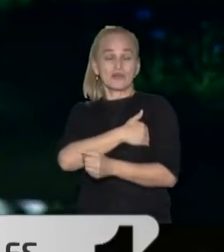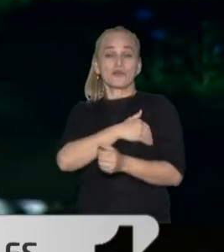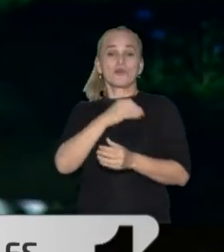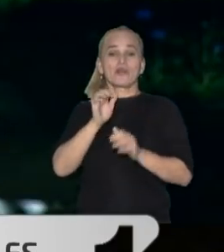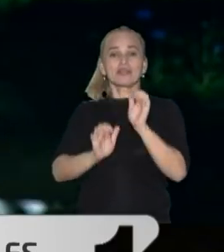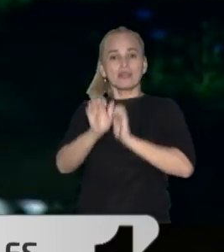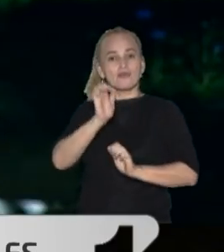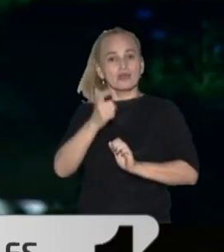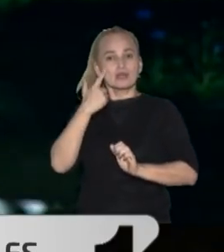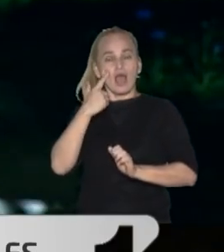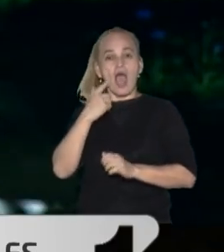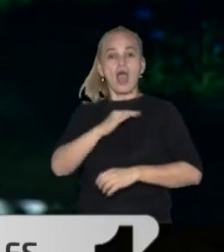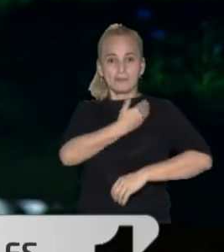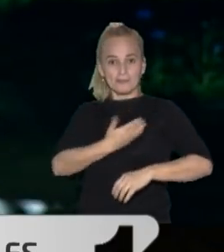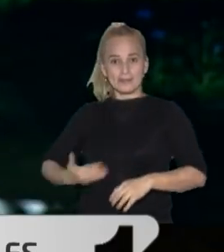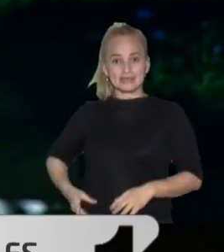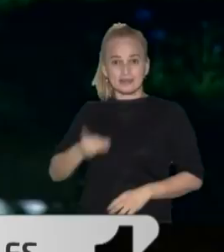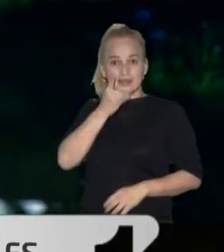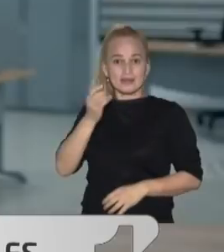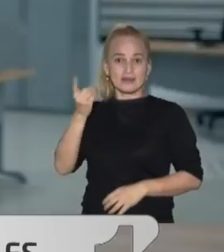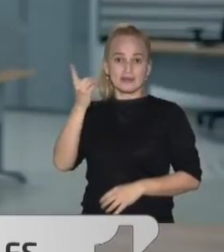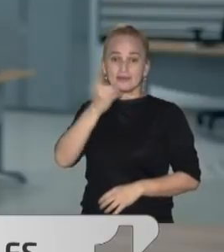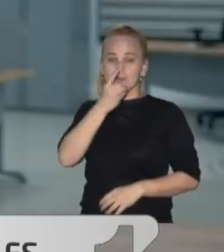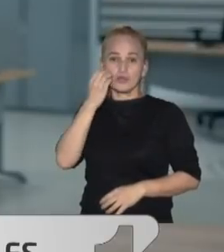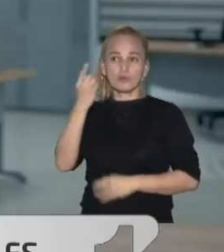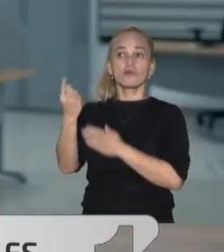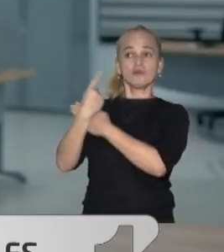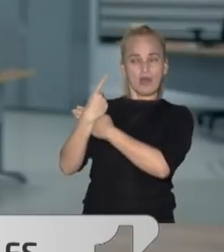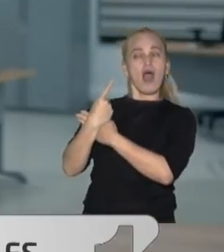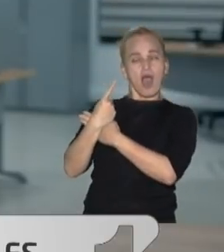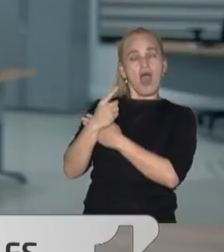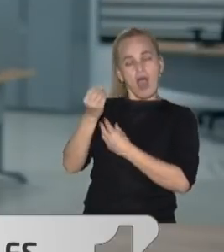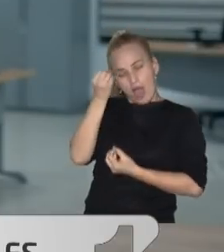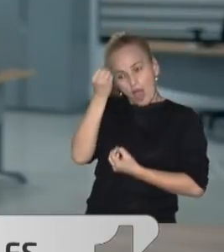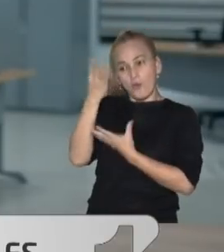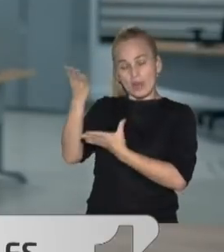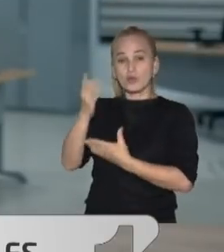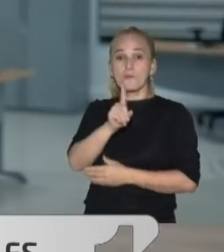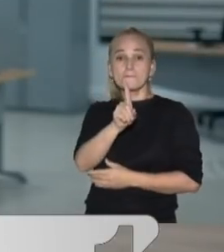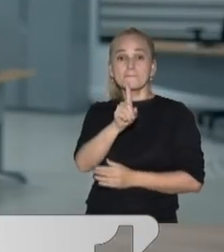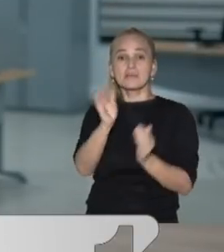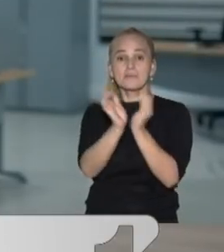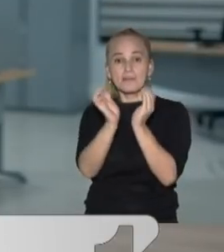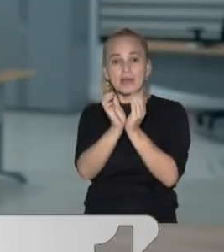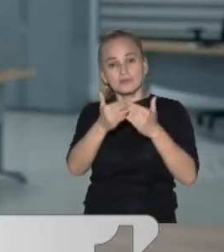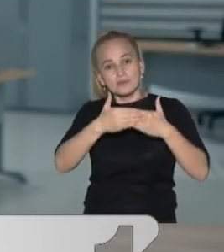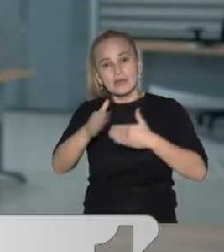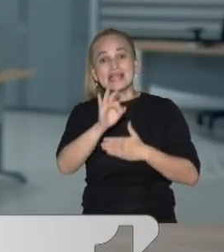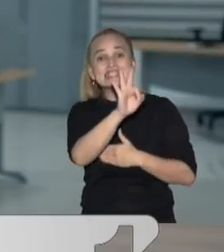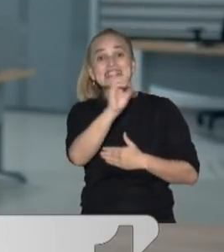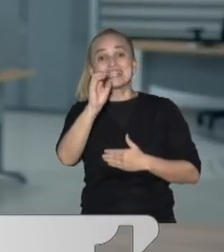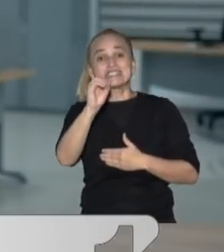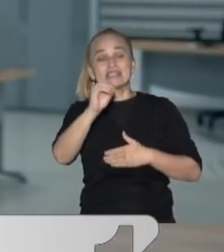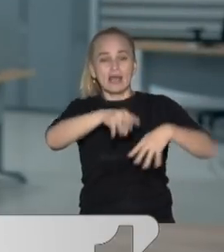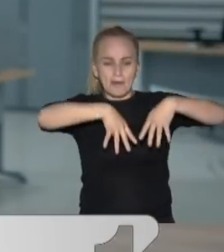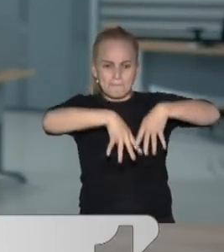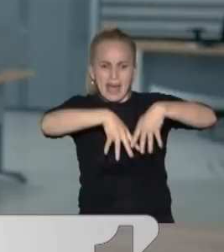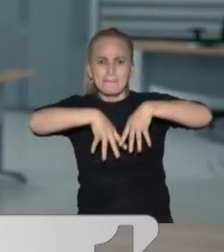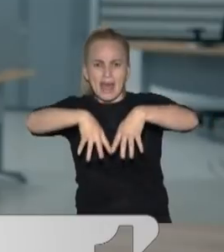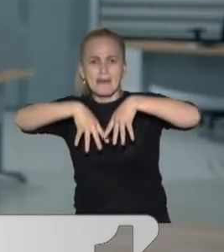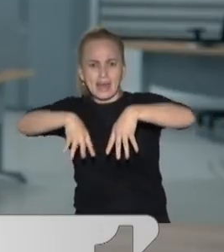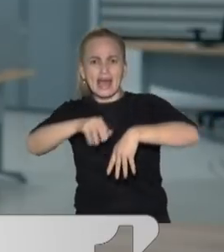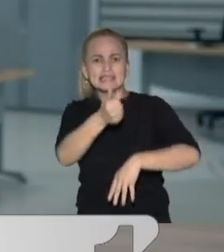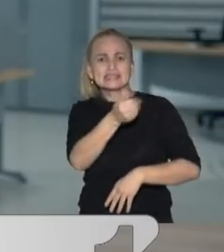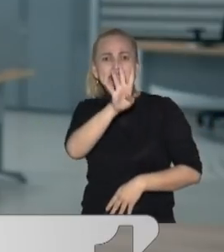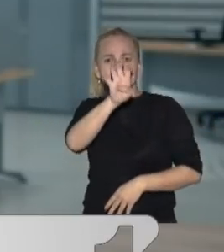que seguirán las instrucciones dadas por el presidente. Desde el 1 de mayo a la fecha se han realizado más de 300 caravanas con